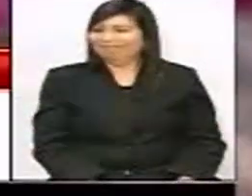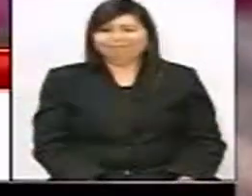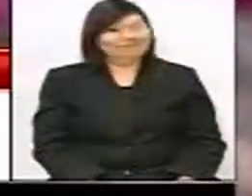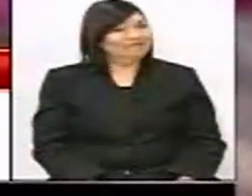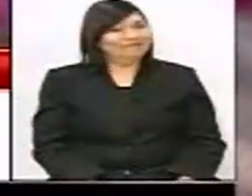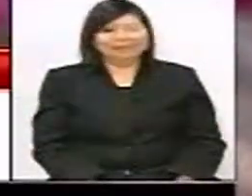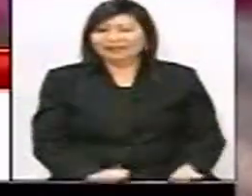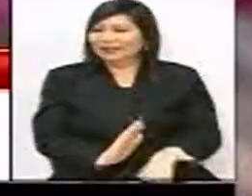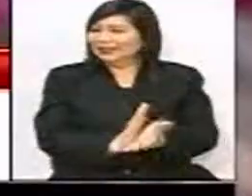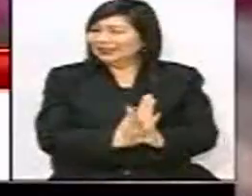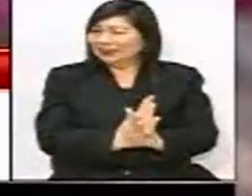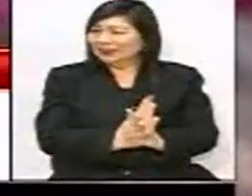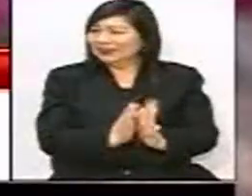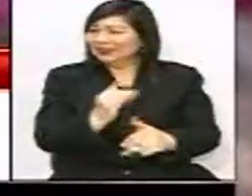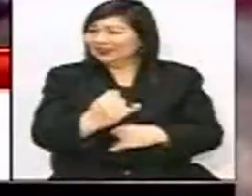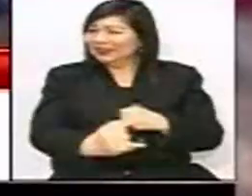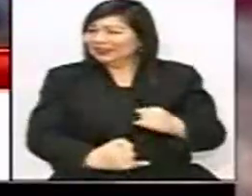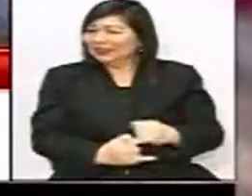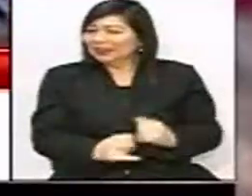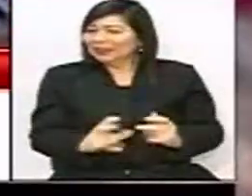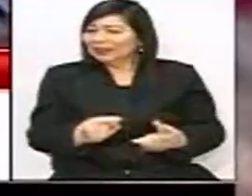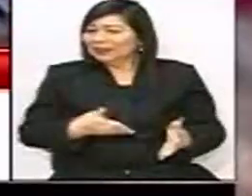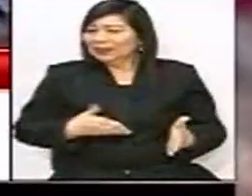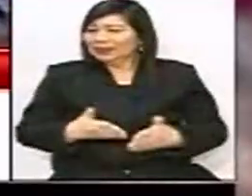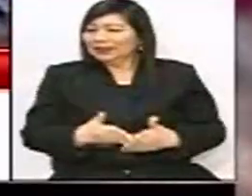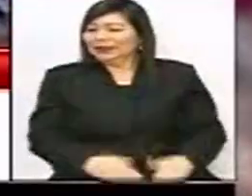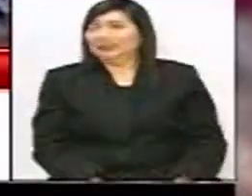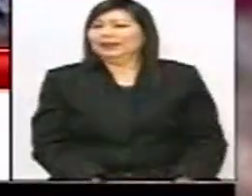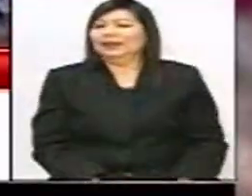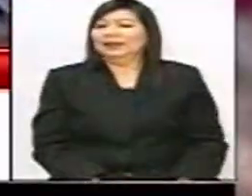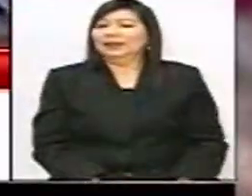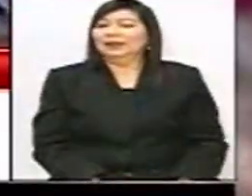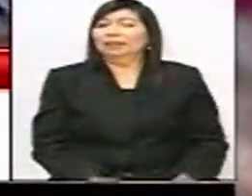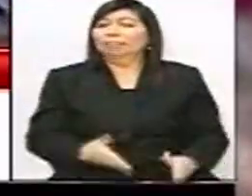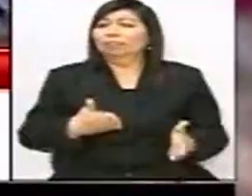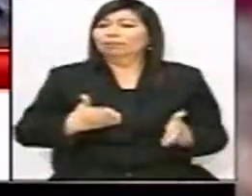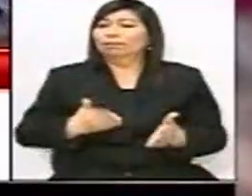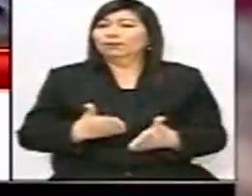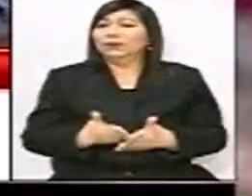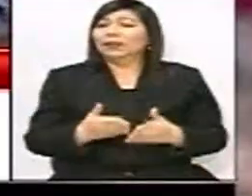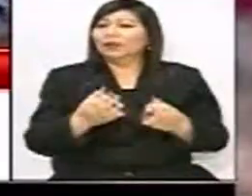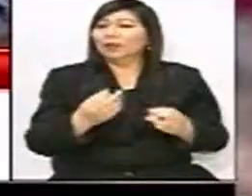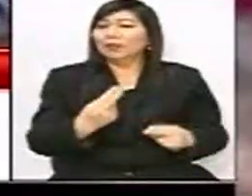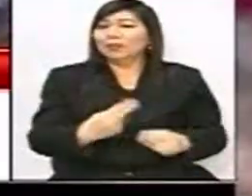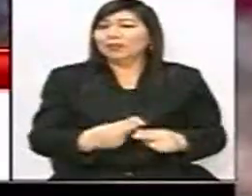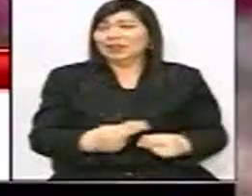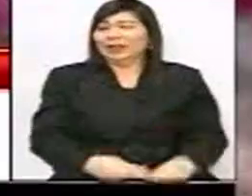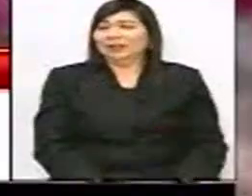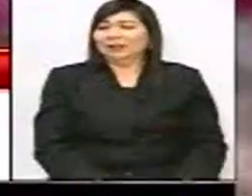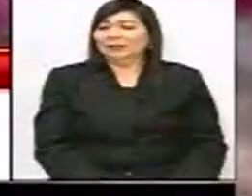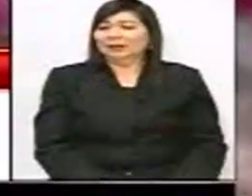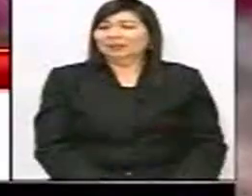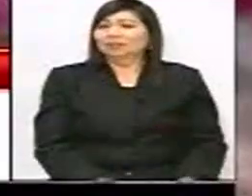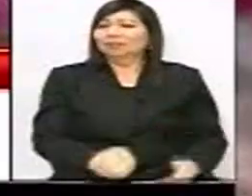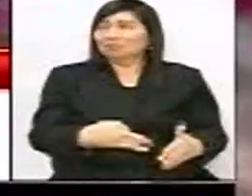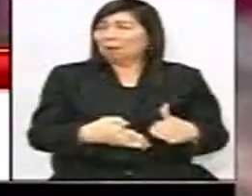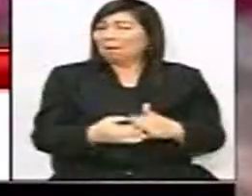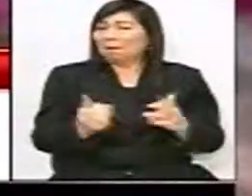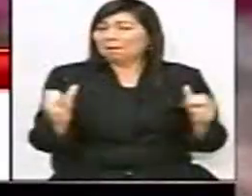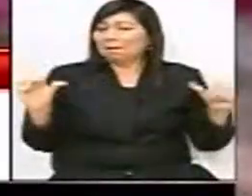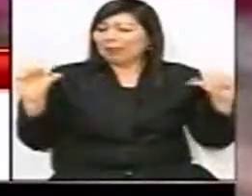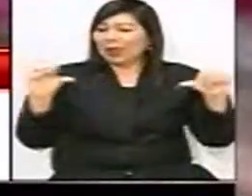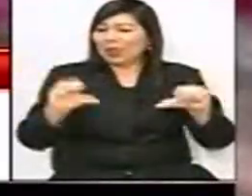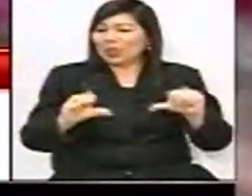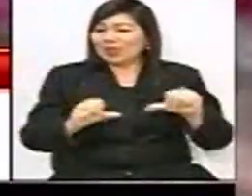Entonces no tiene ni siquiera calidad internacional. No son autopistas, son autovías. Ese es su verdadero nombre. Autovías con peaje, peor